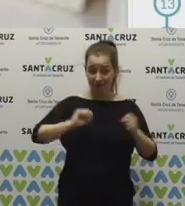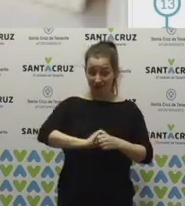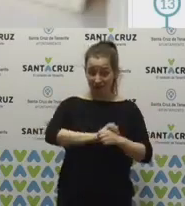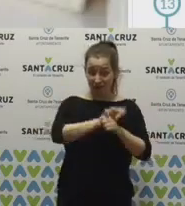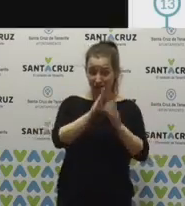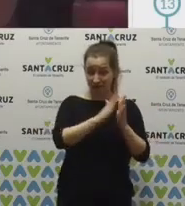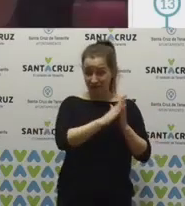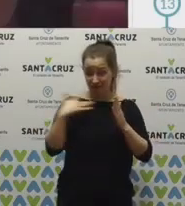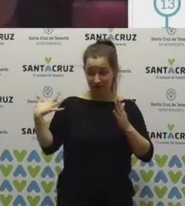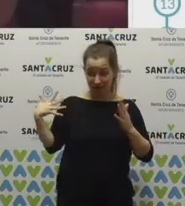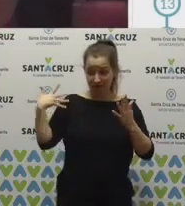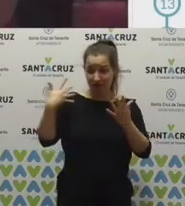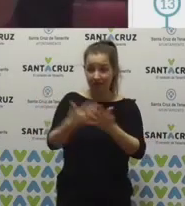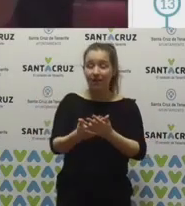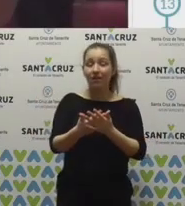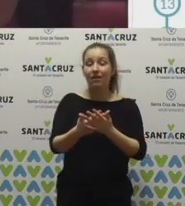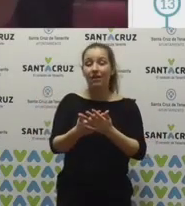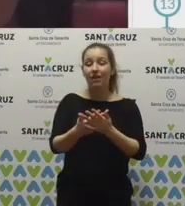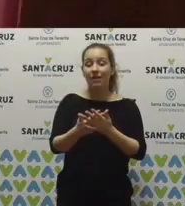elecciones